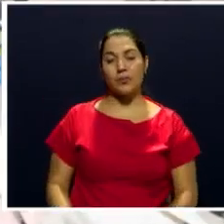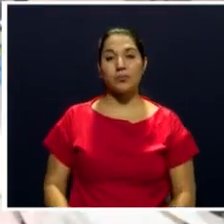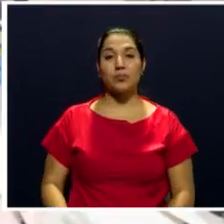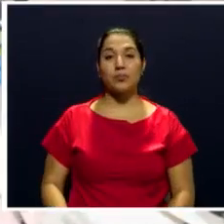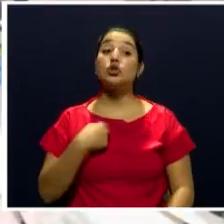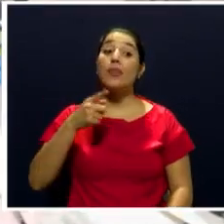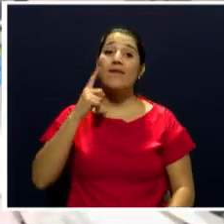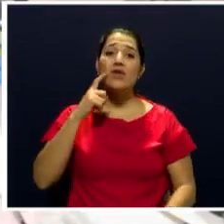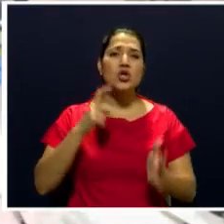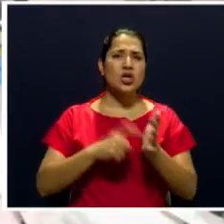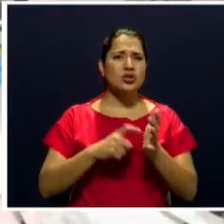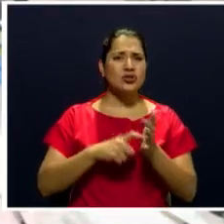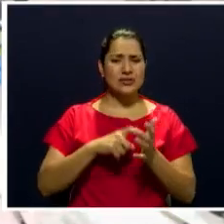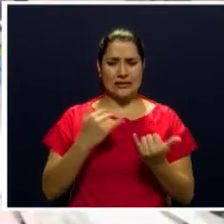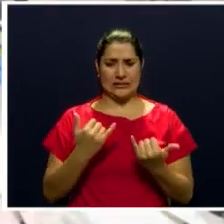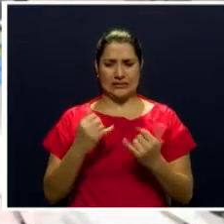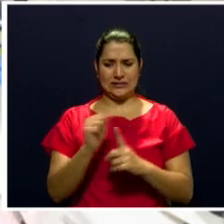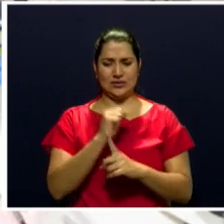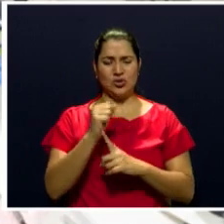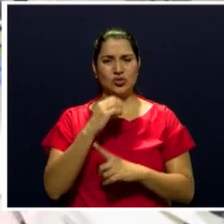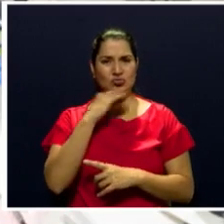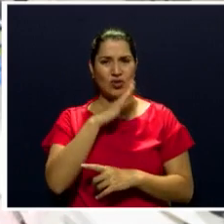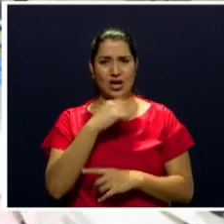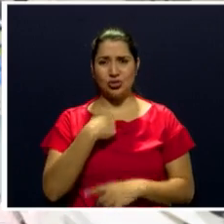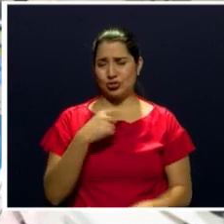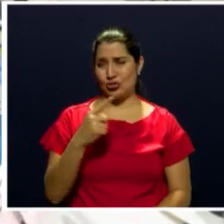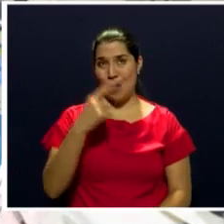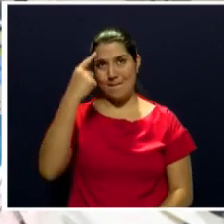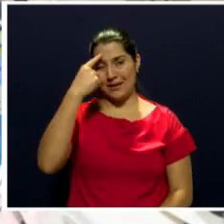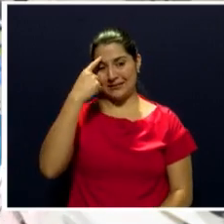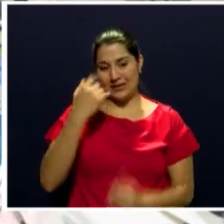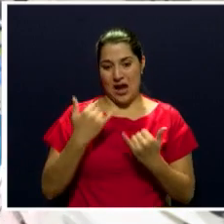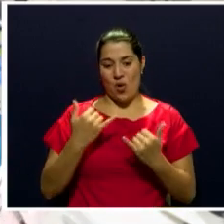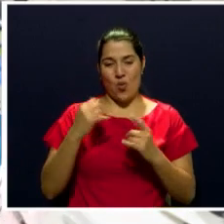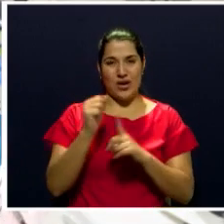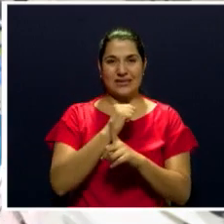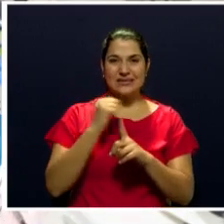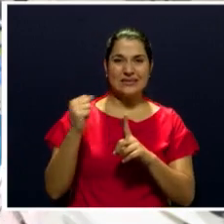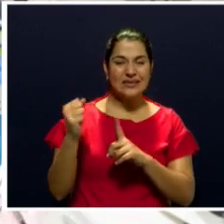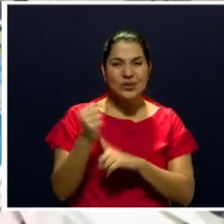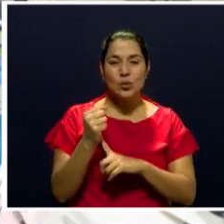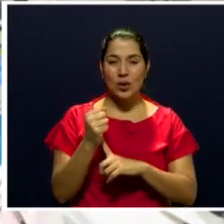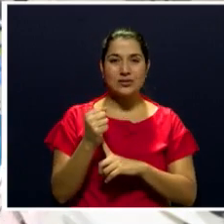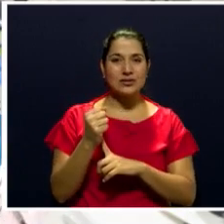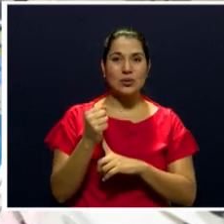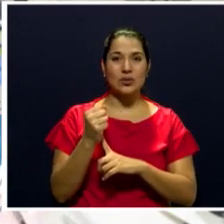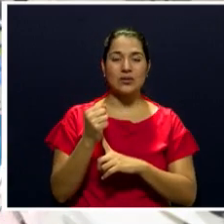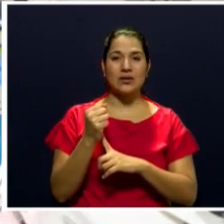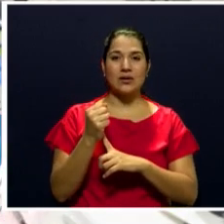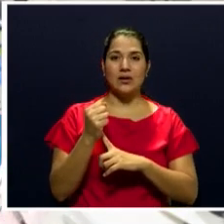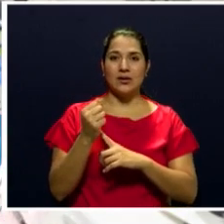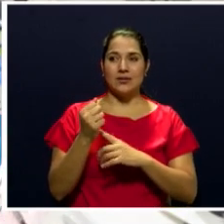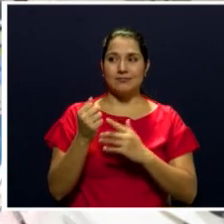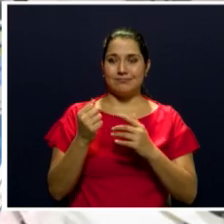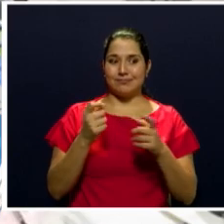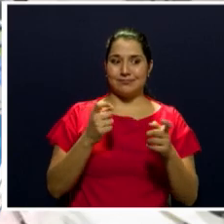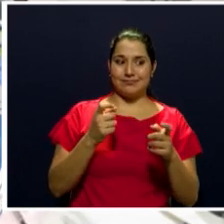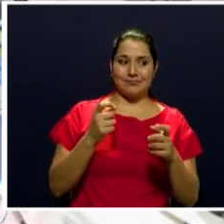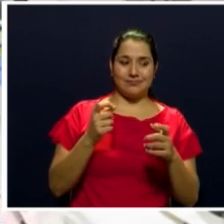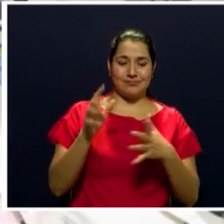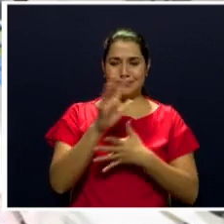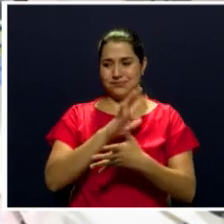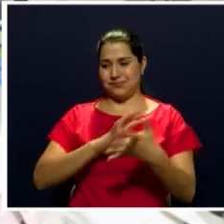reconocer que ha sido un poco extraño. No pensé que esta situación fuera a sobrepasarnos de la manera que lo hizo acá en España,